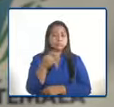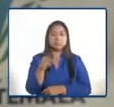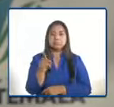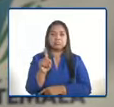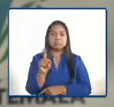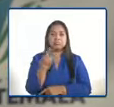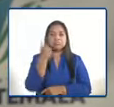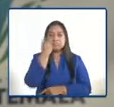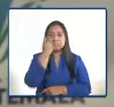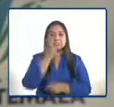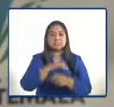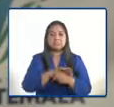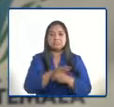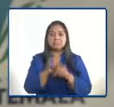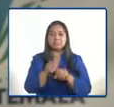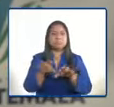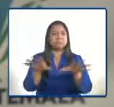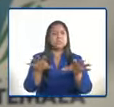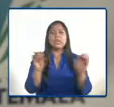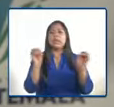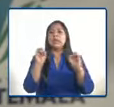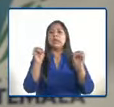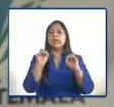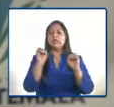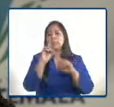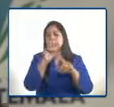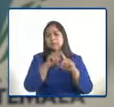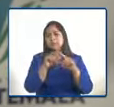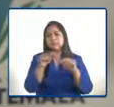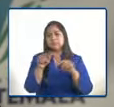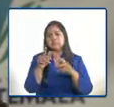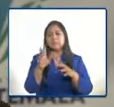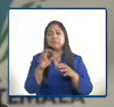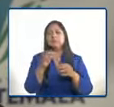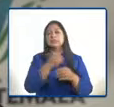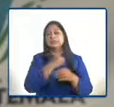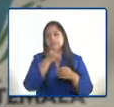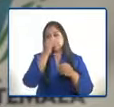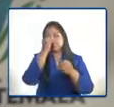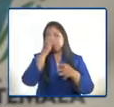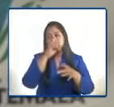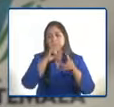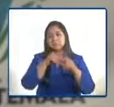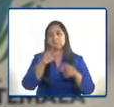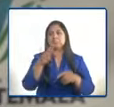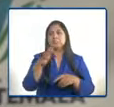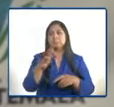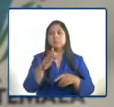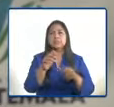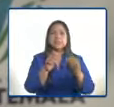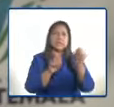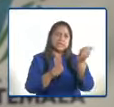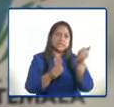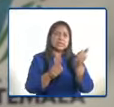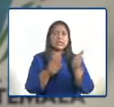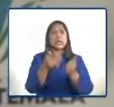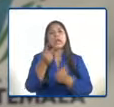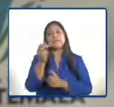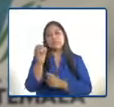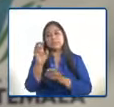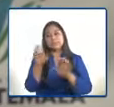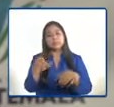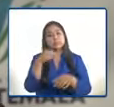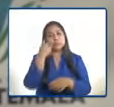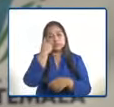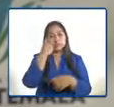existan contagios masivos dentro de los centros de privación de libertad. Quiero mencionar que hemos tenido alrededor entre 15 a 20 contagios dentro